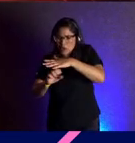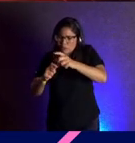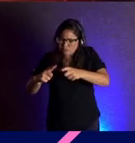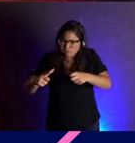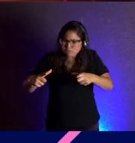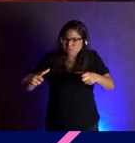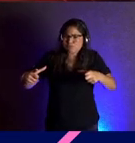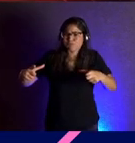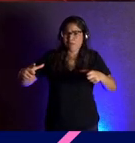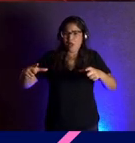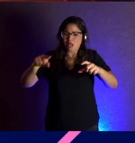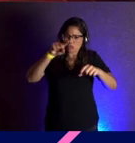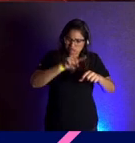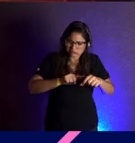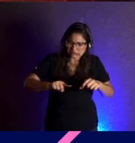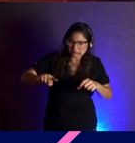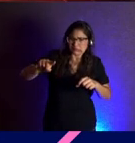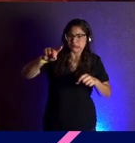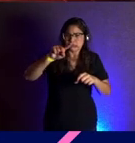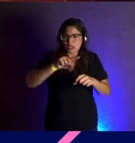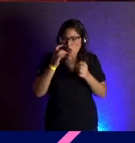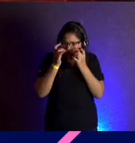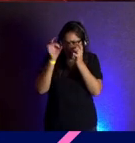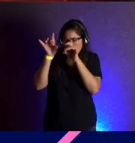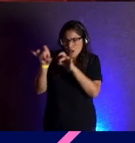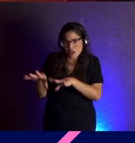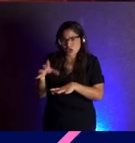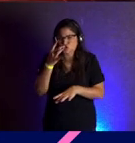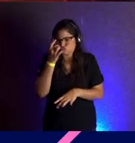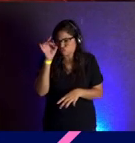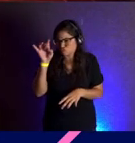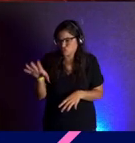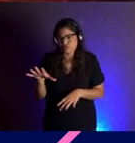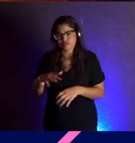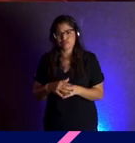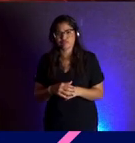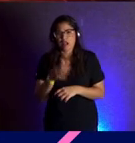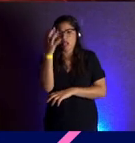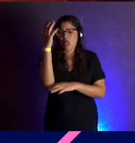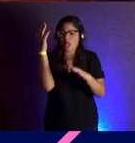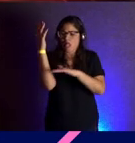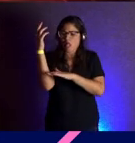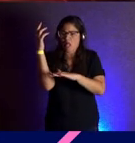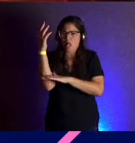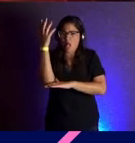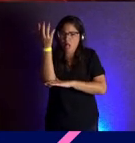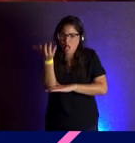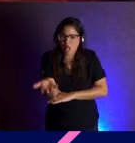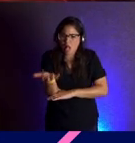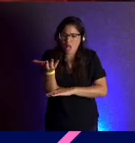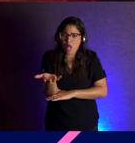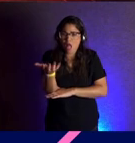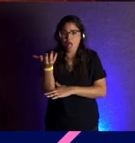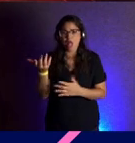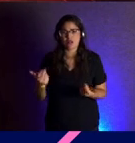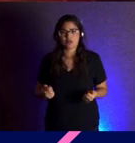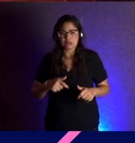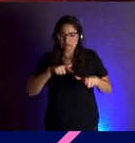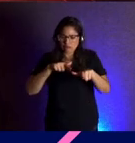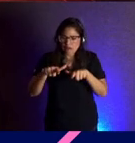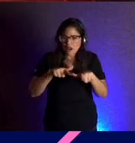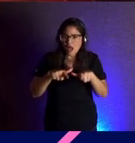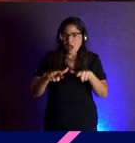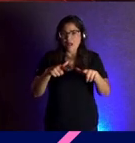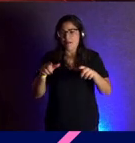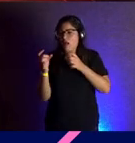de deforestación, de actividades como agrícolas, el slash and burn. Por ejemplo, técnicas que son muy en los lugares